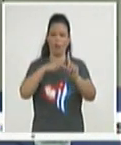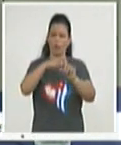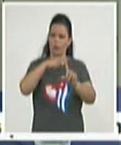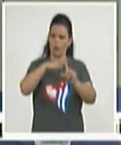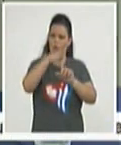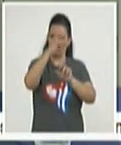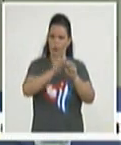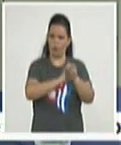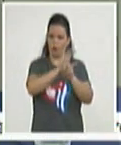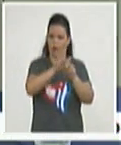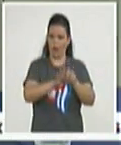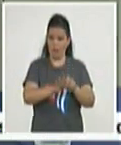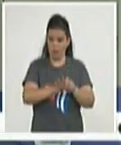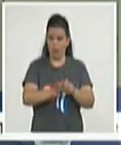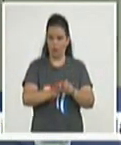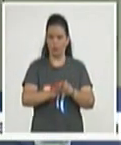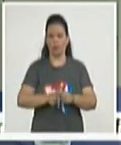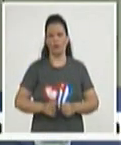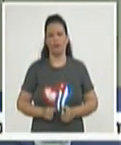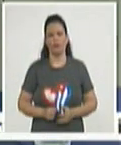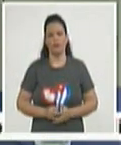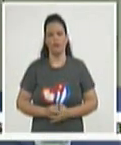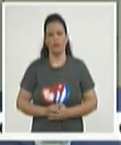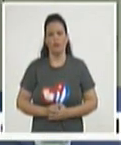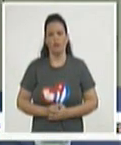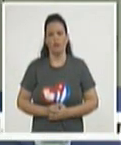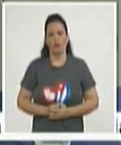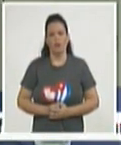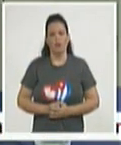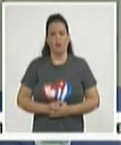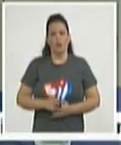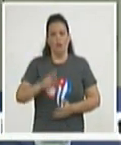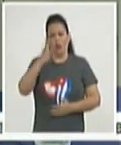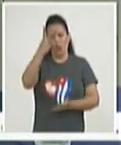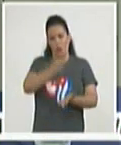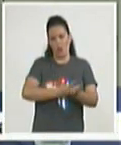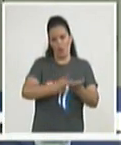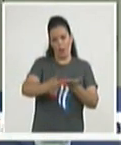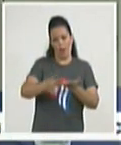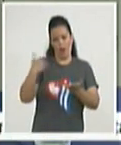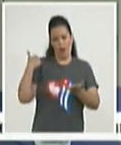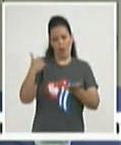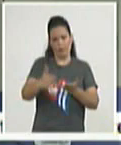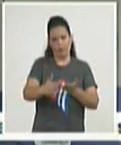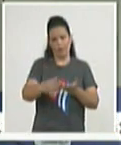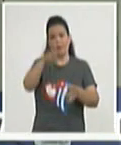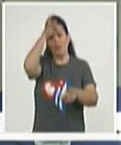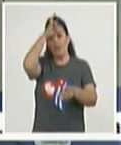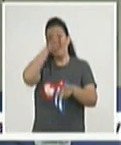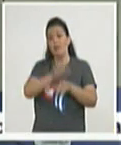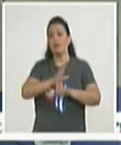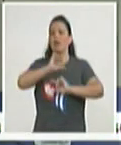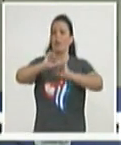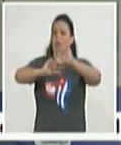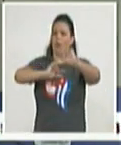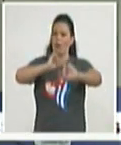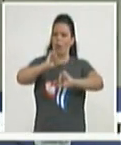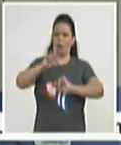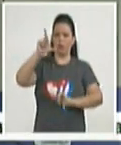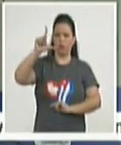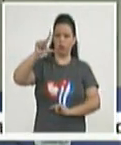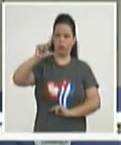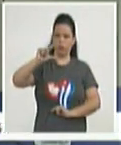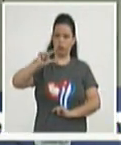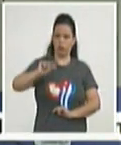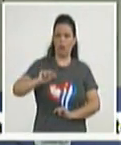confirmados de COVID-19 en los últimos 15 días disminuye discretamente a